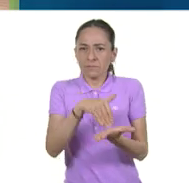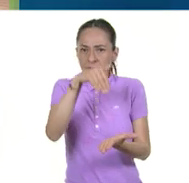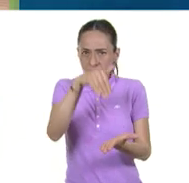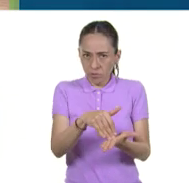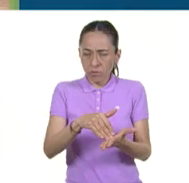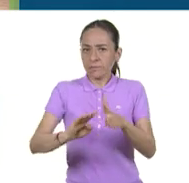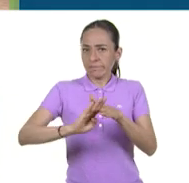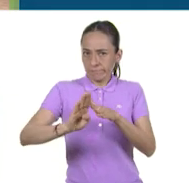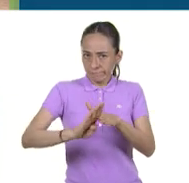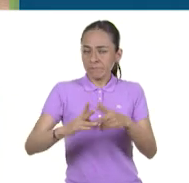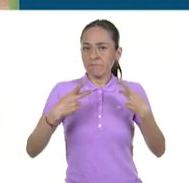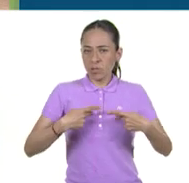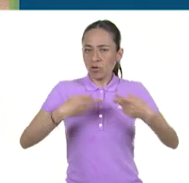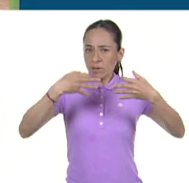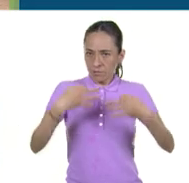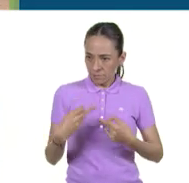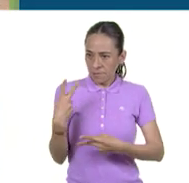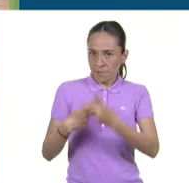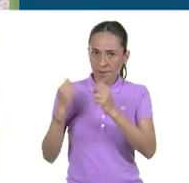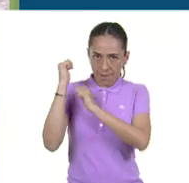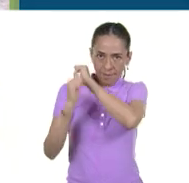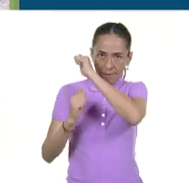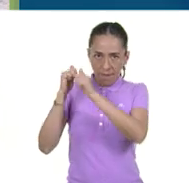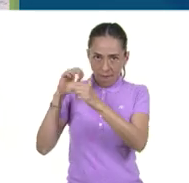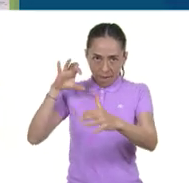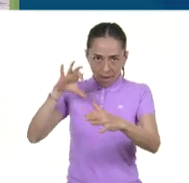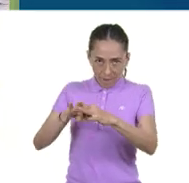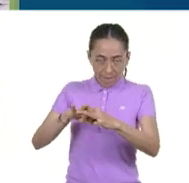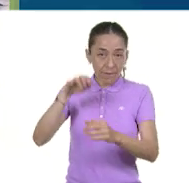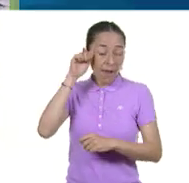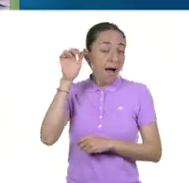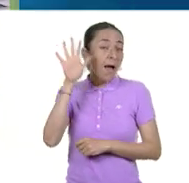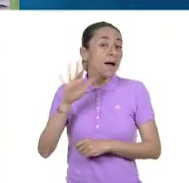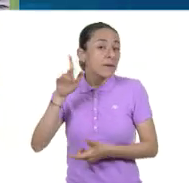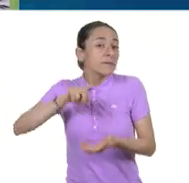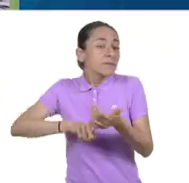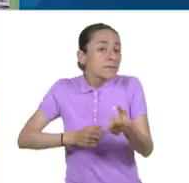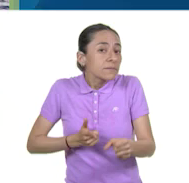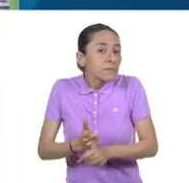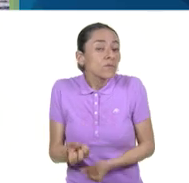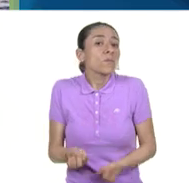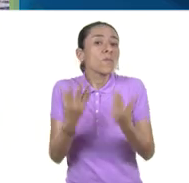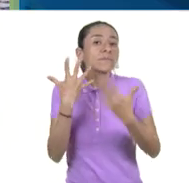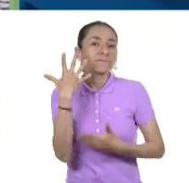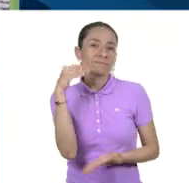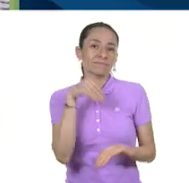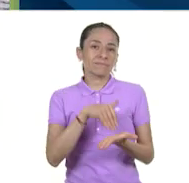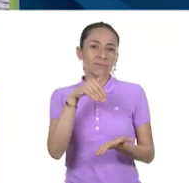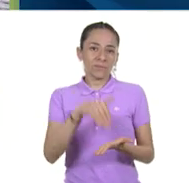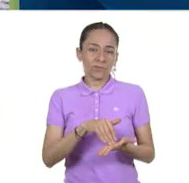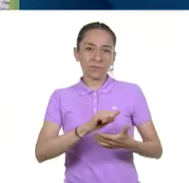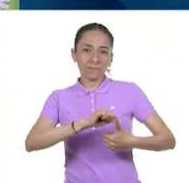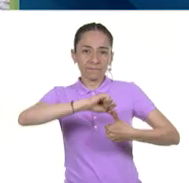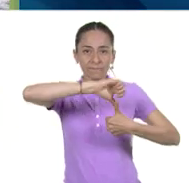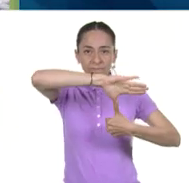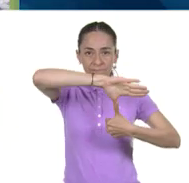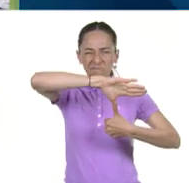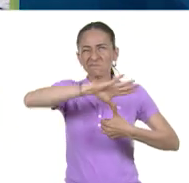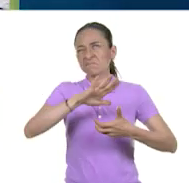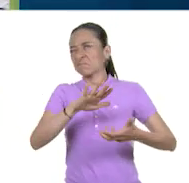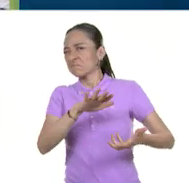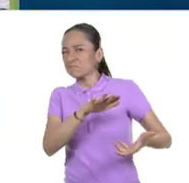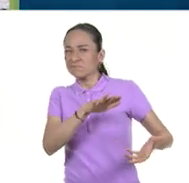origen africano. En Asia, casi 5 millones. Y en América del Norte,